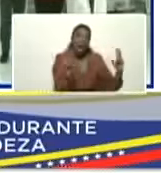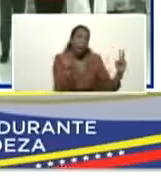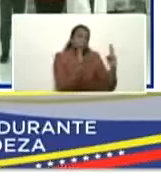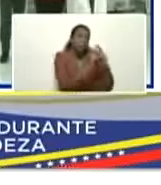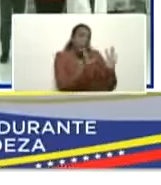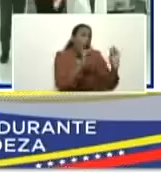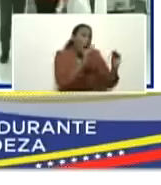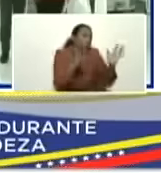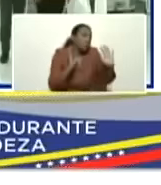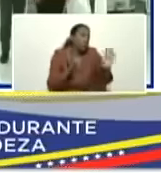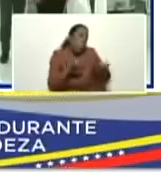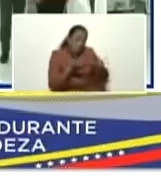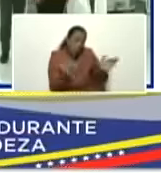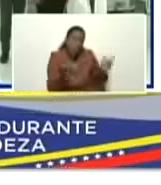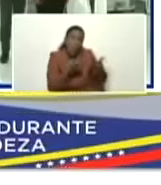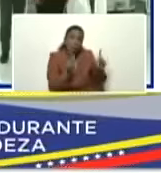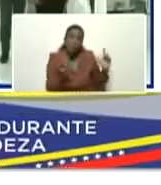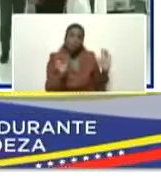hablo.